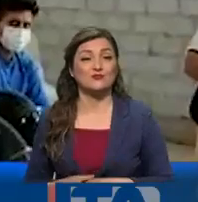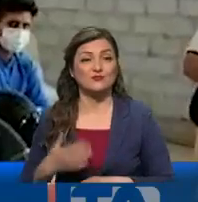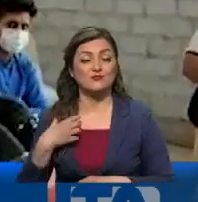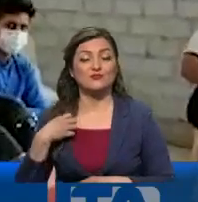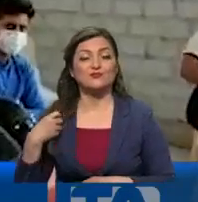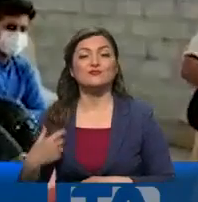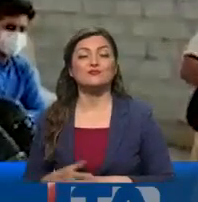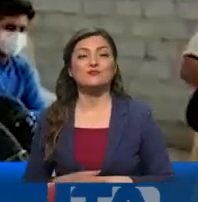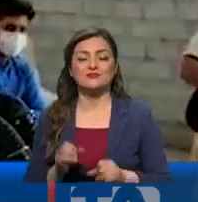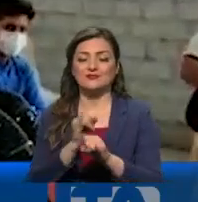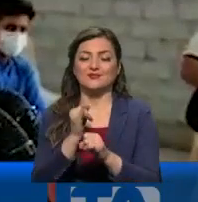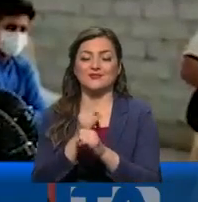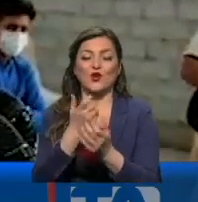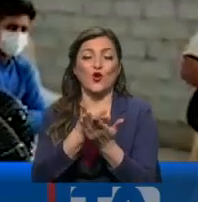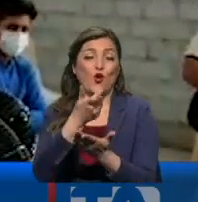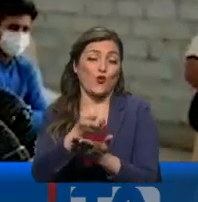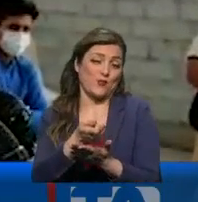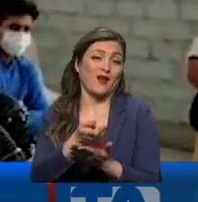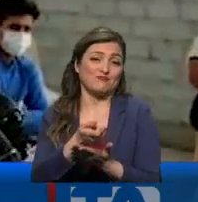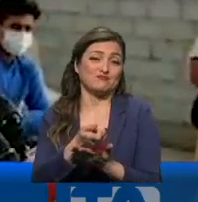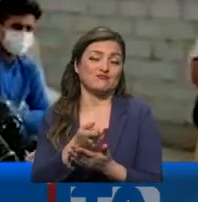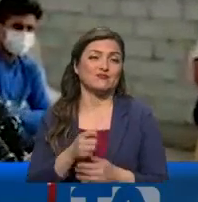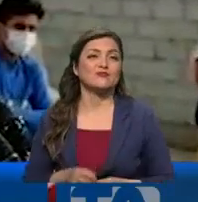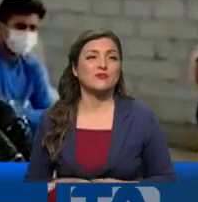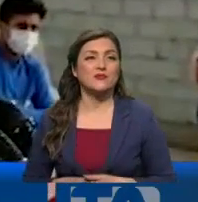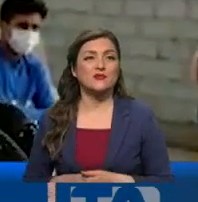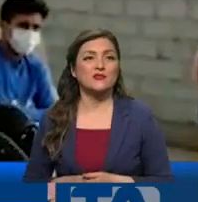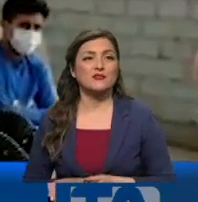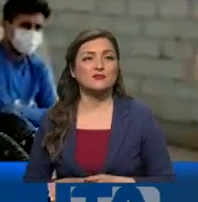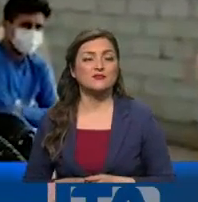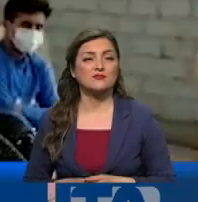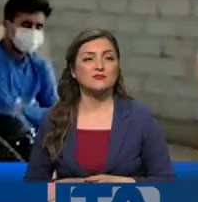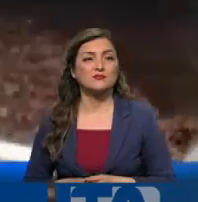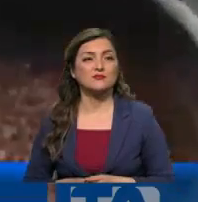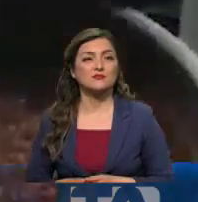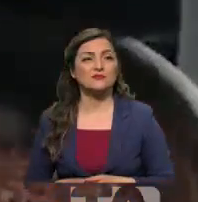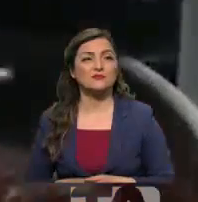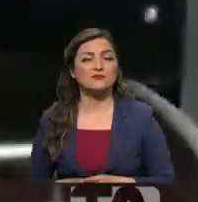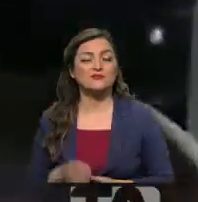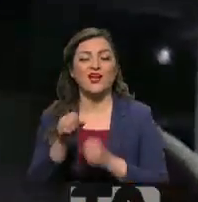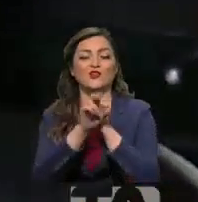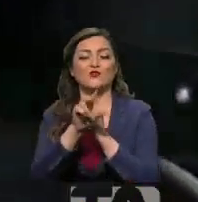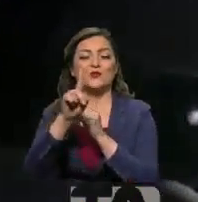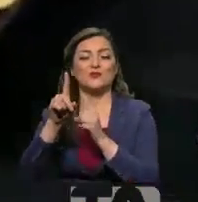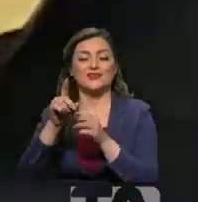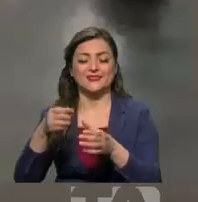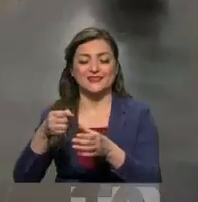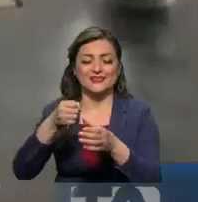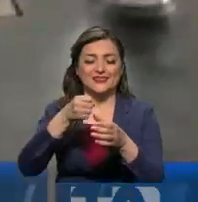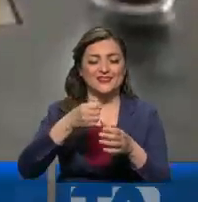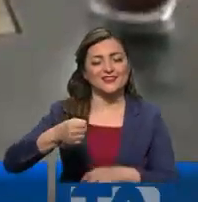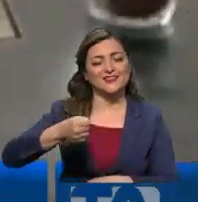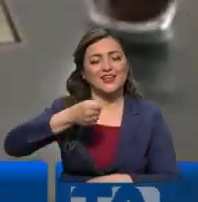por unos ingenieros que nos compran y el resto Taza Dorada. La edición 2021 de la Taza Dorada